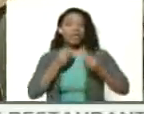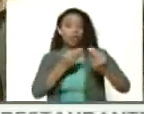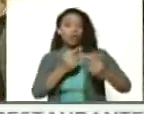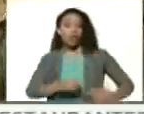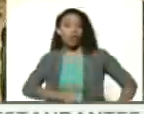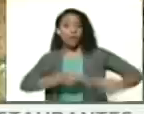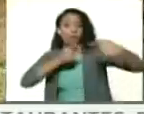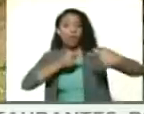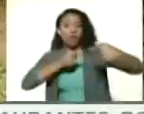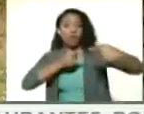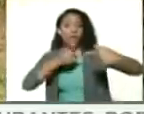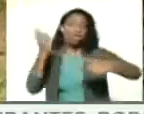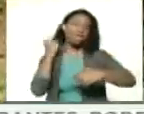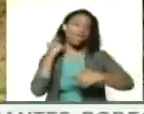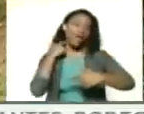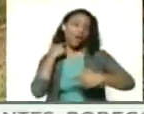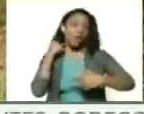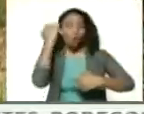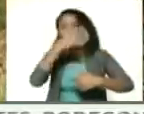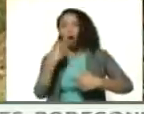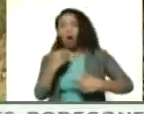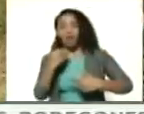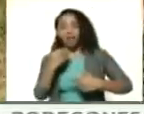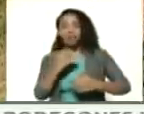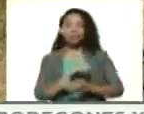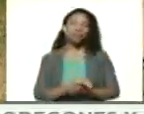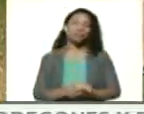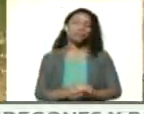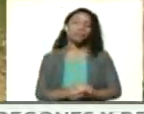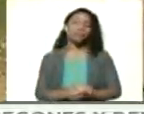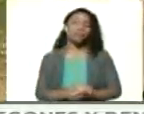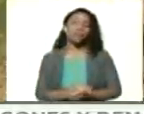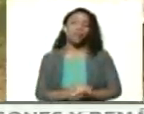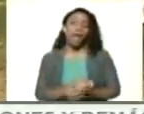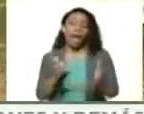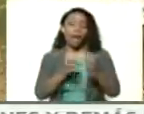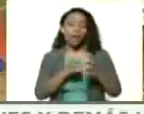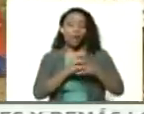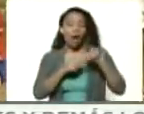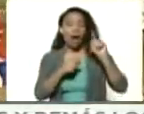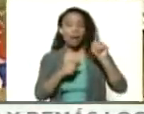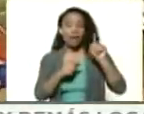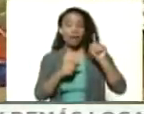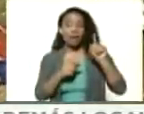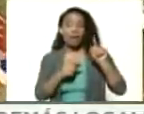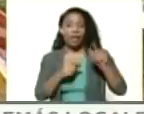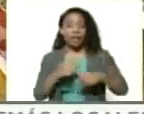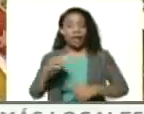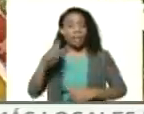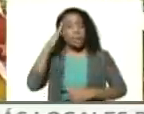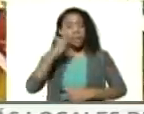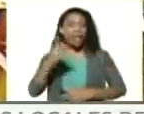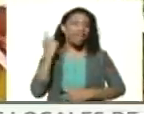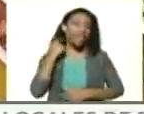casino del Batallón Bolívar, Batallón Ayala, aquí cerca del Fuerte Tiuna.